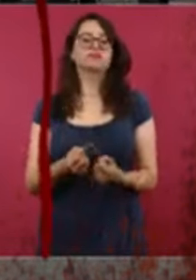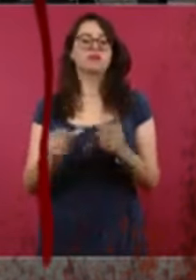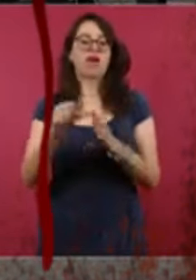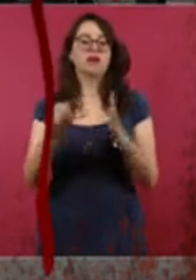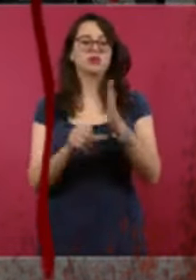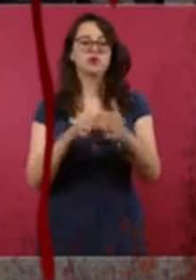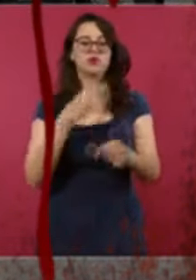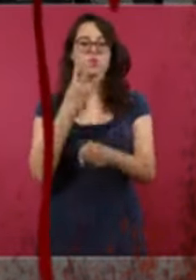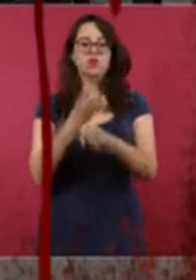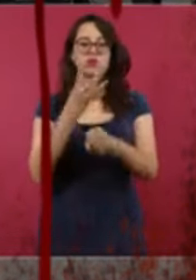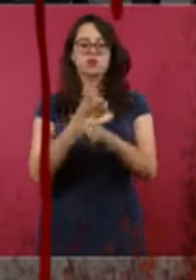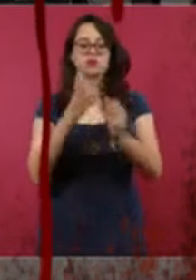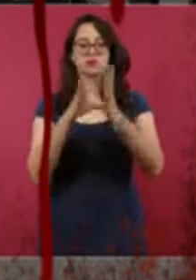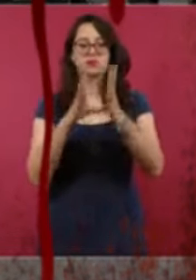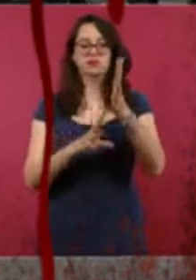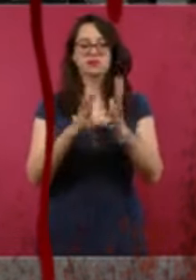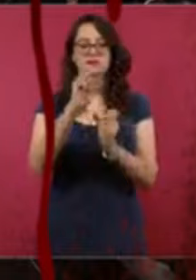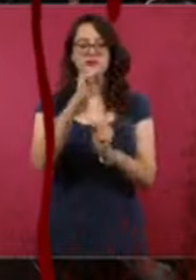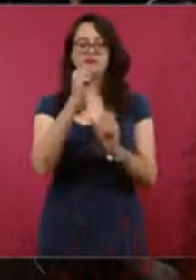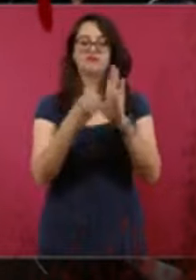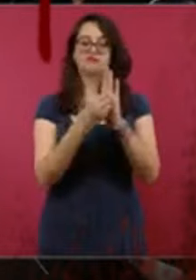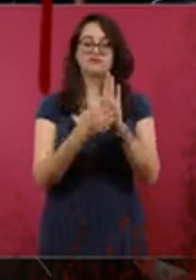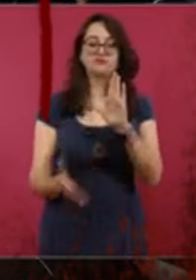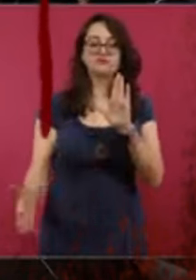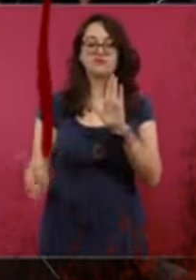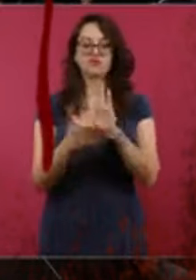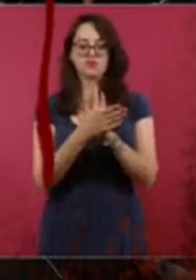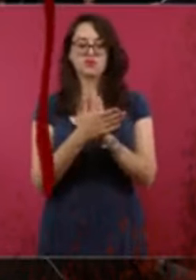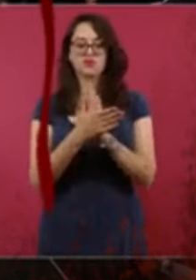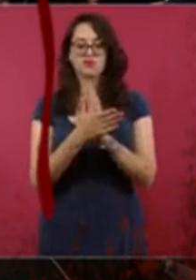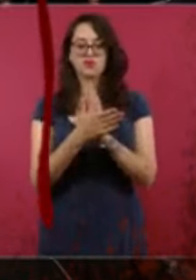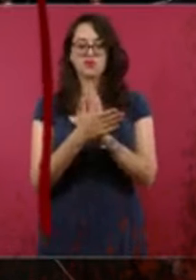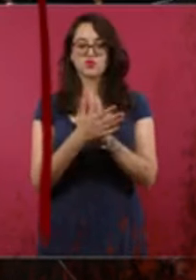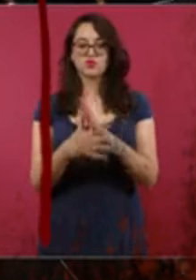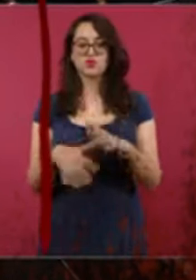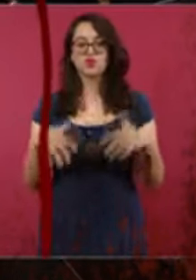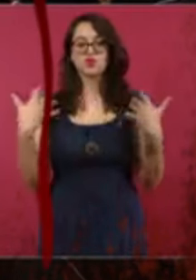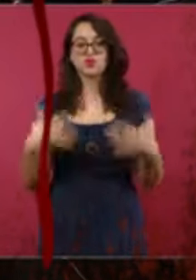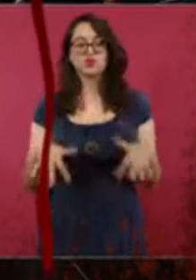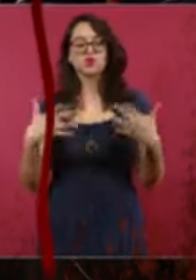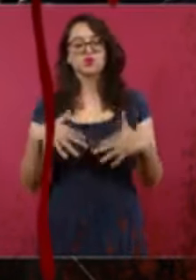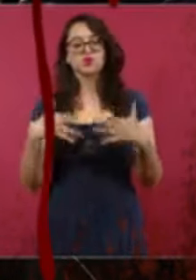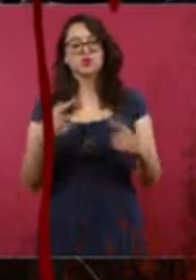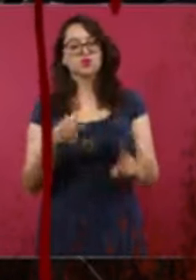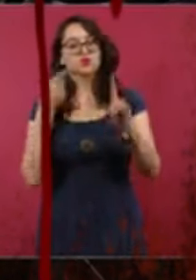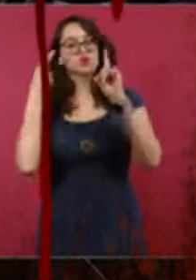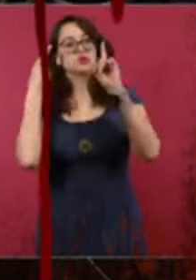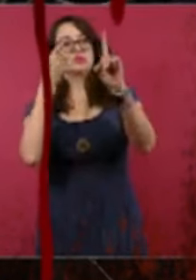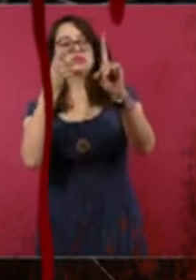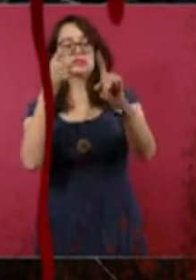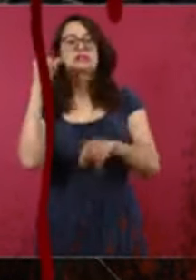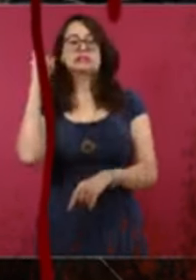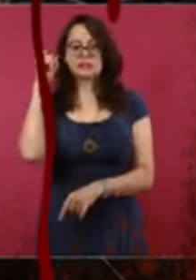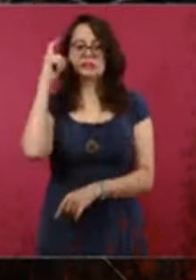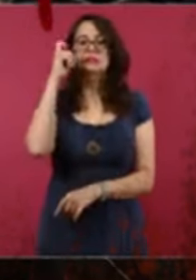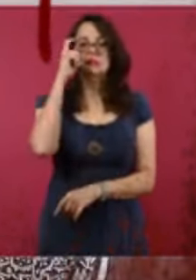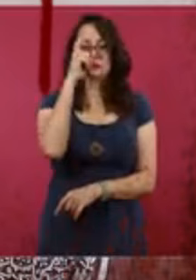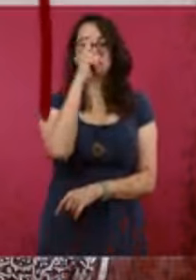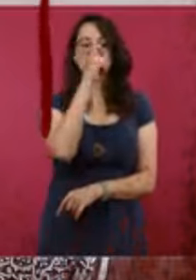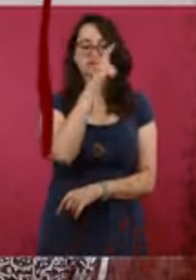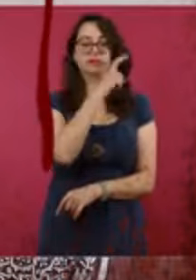a 6 meses de largarse y dice que cuando él se vaya, antes de que él se vaya, ya el sistema de salud va a